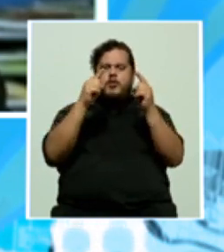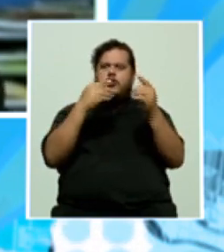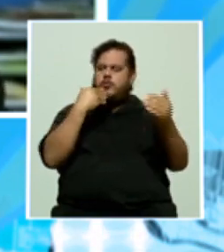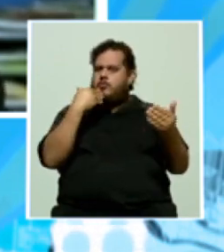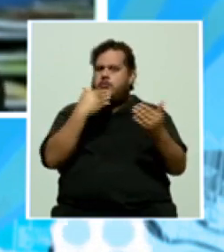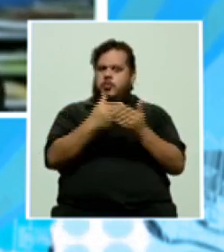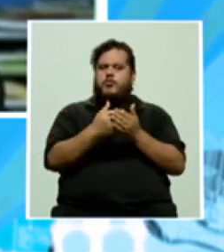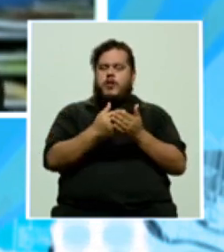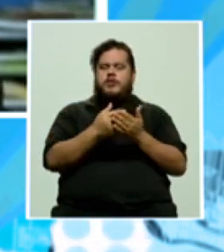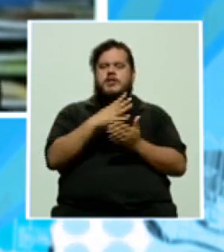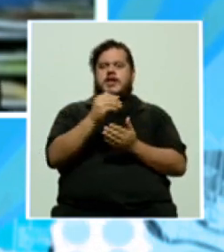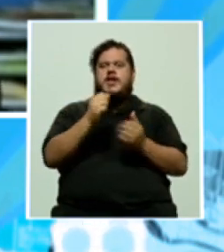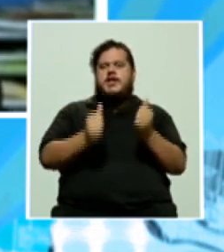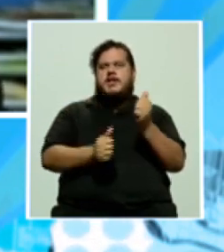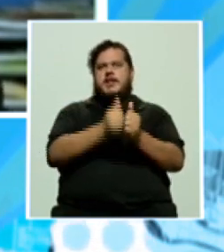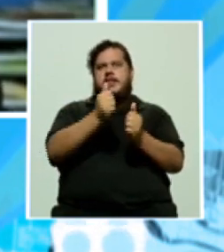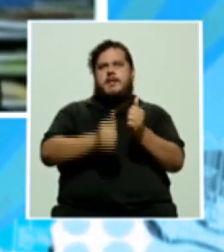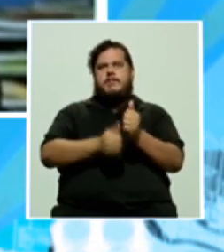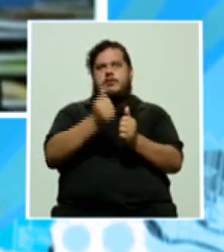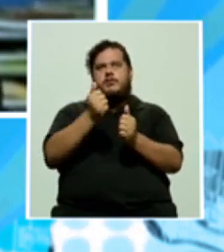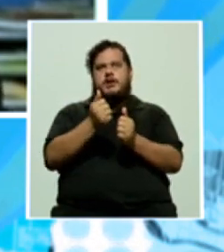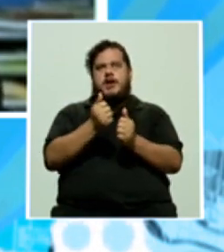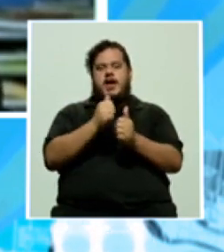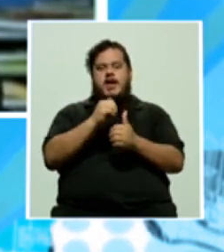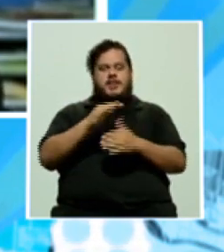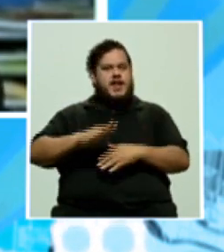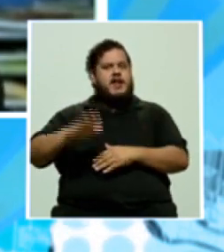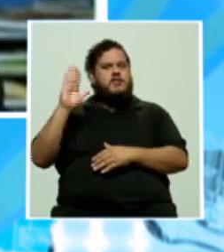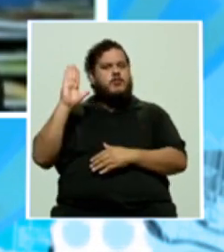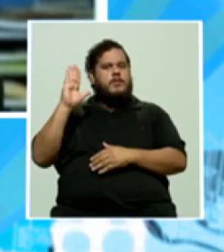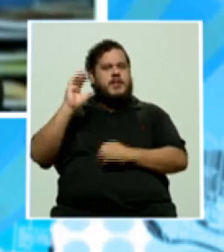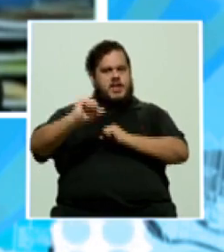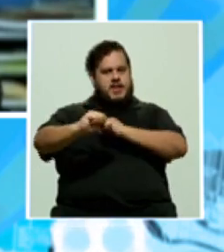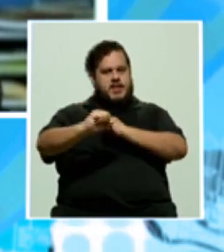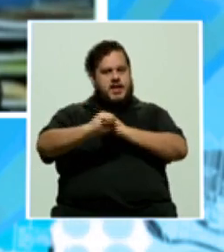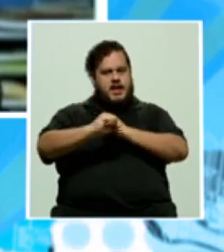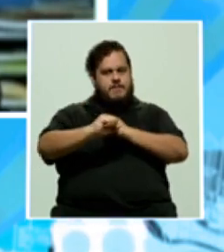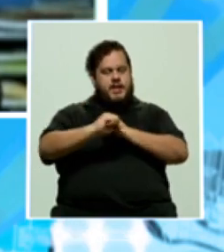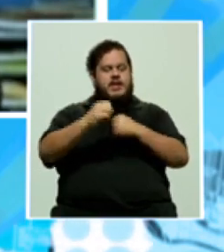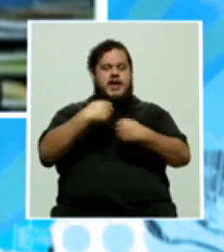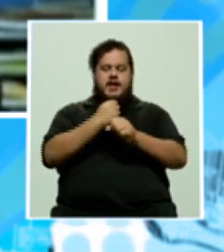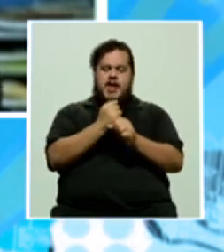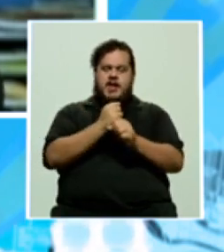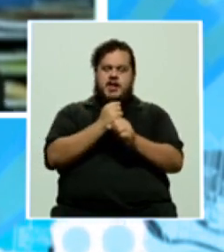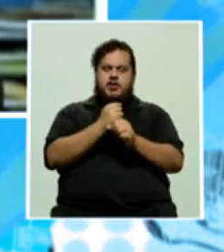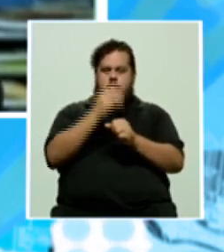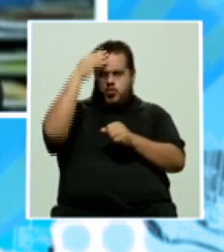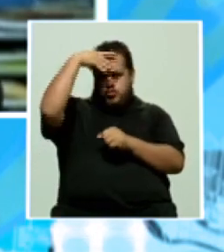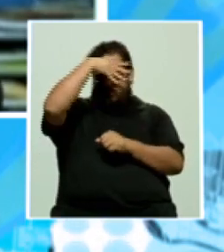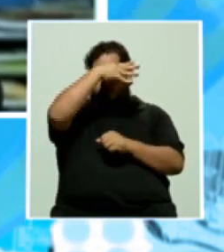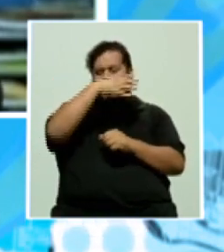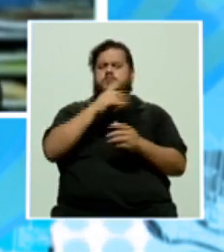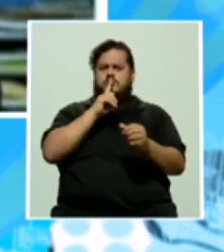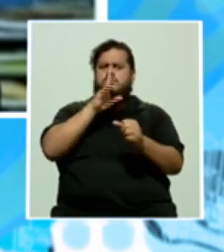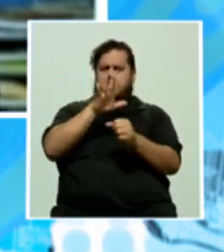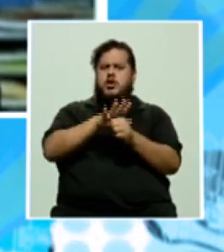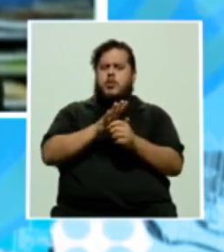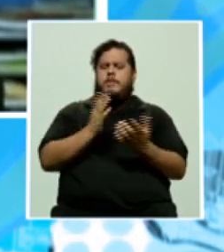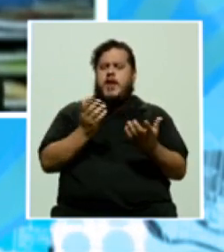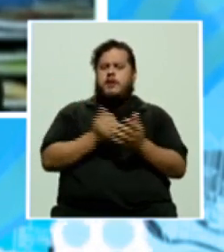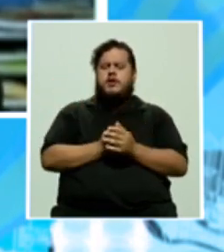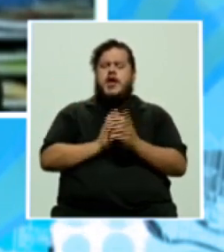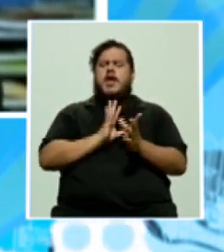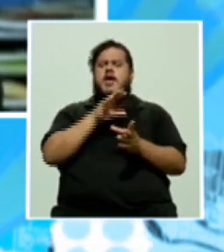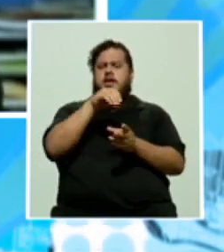enormes, y la mayoría de las promesas de campaña que hizo el presidente Trump pues se cumplieron,